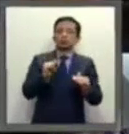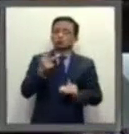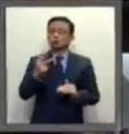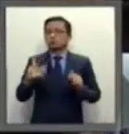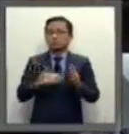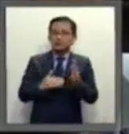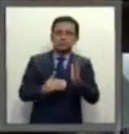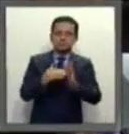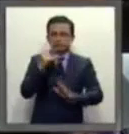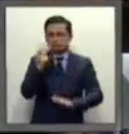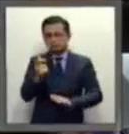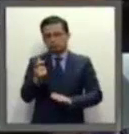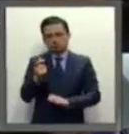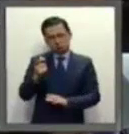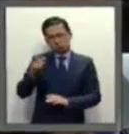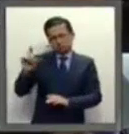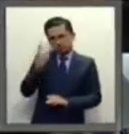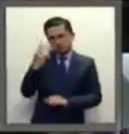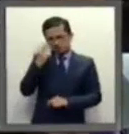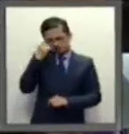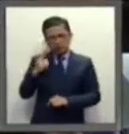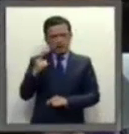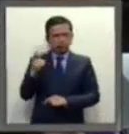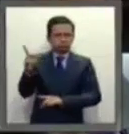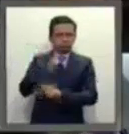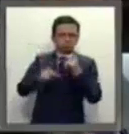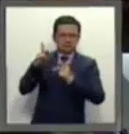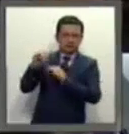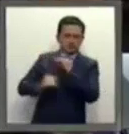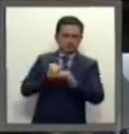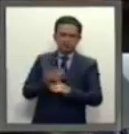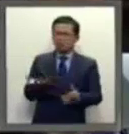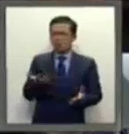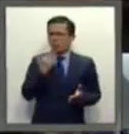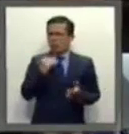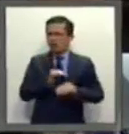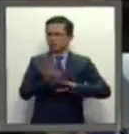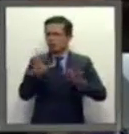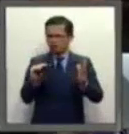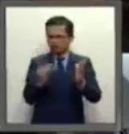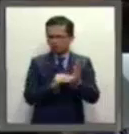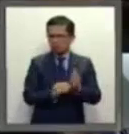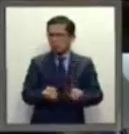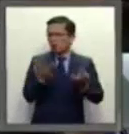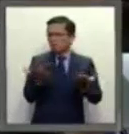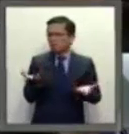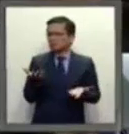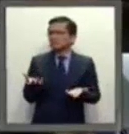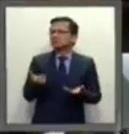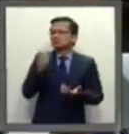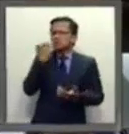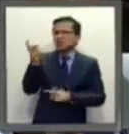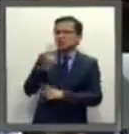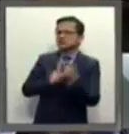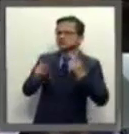de dólares de deuda nacional externa. No somos claros en la presentación de las obligaciones que se pretenden contraer en nuestro